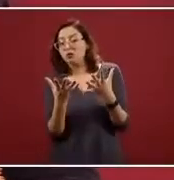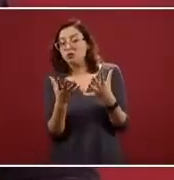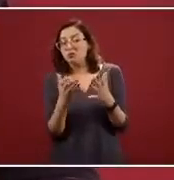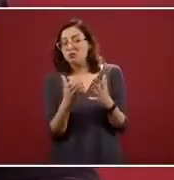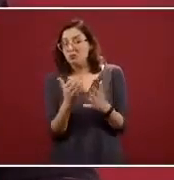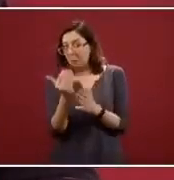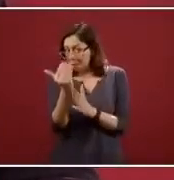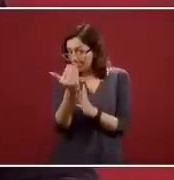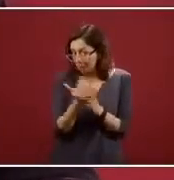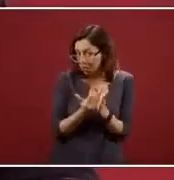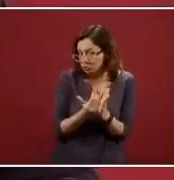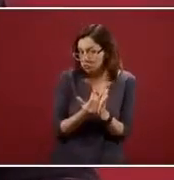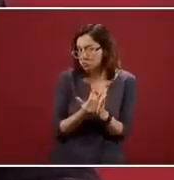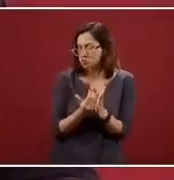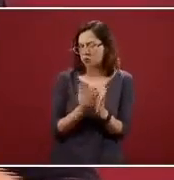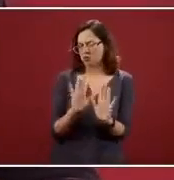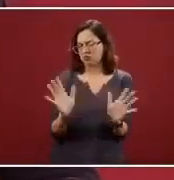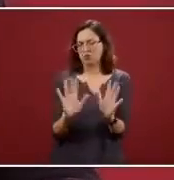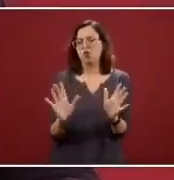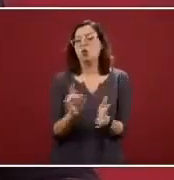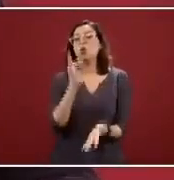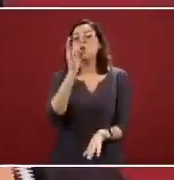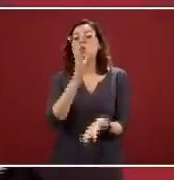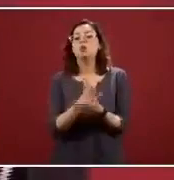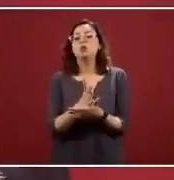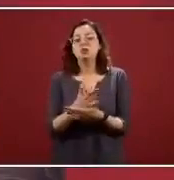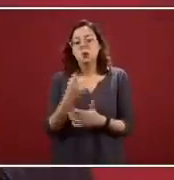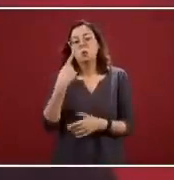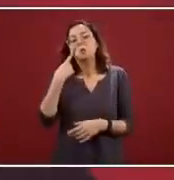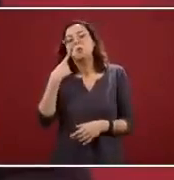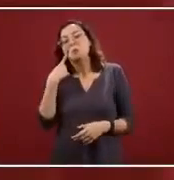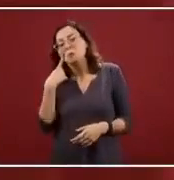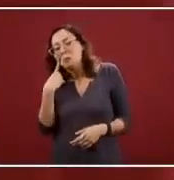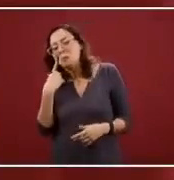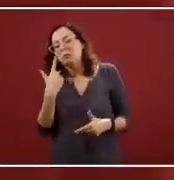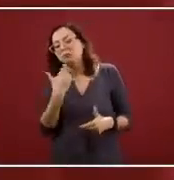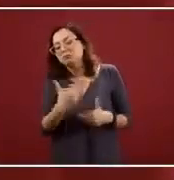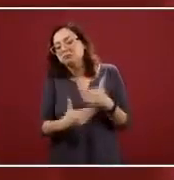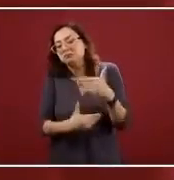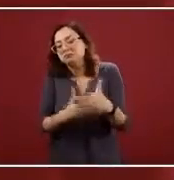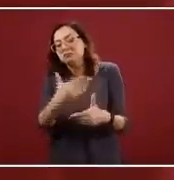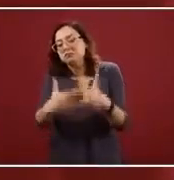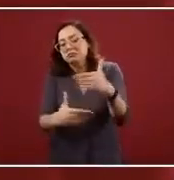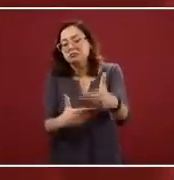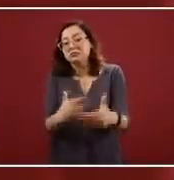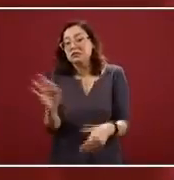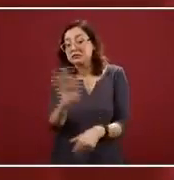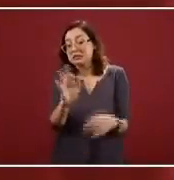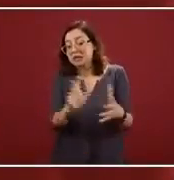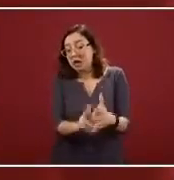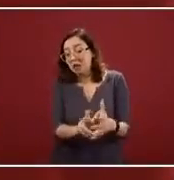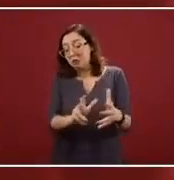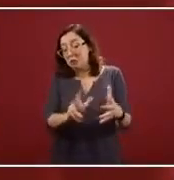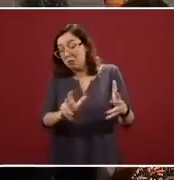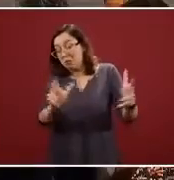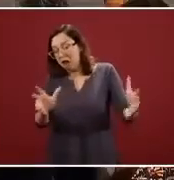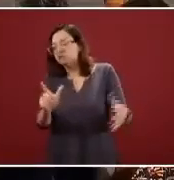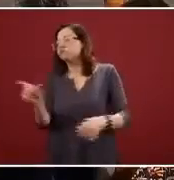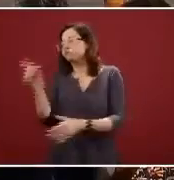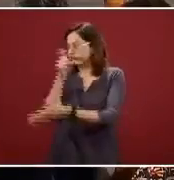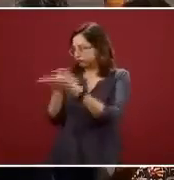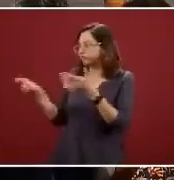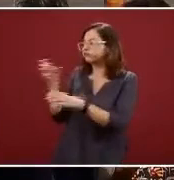que es una primera estimación, pero todavía tenemos la posibilidad de incrementar la compra de insumos conforme vayamos viendo